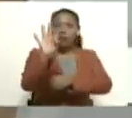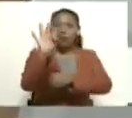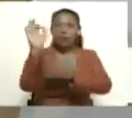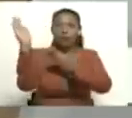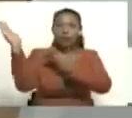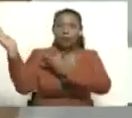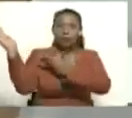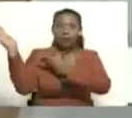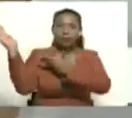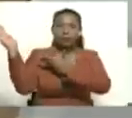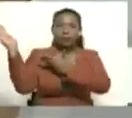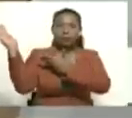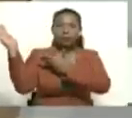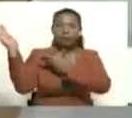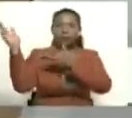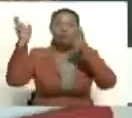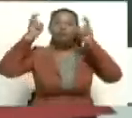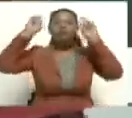términos